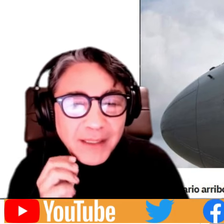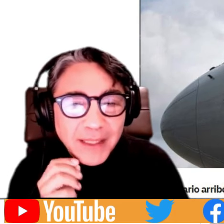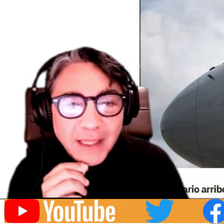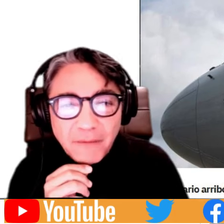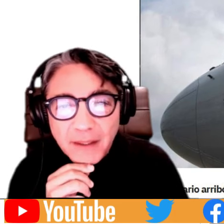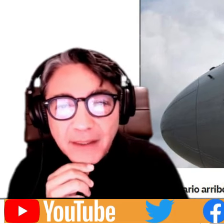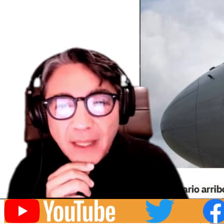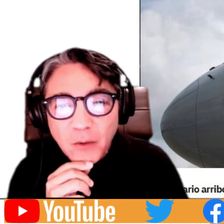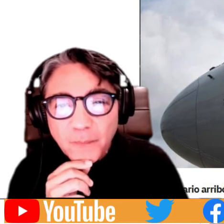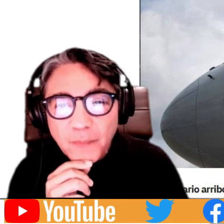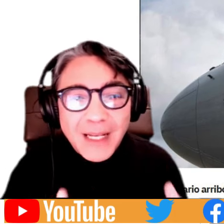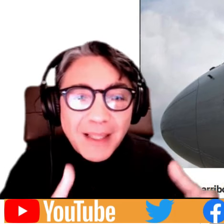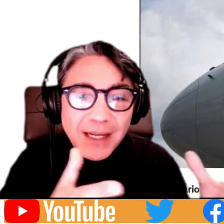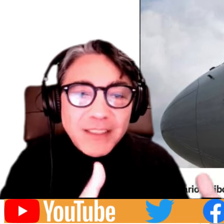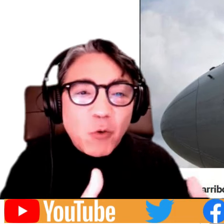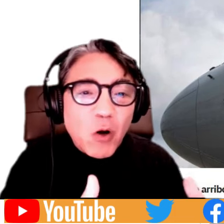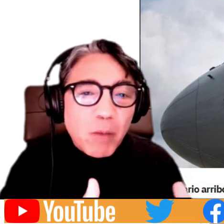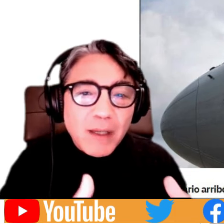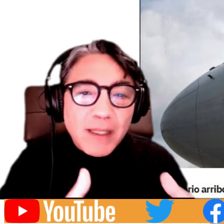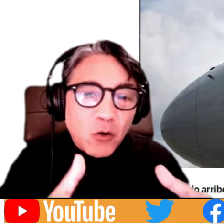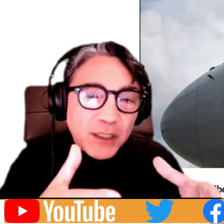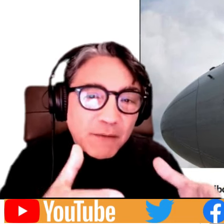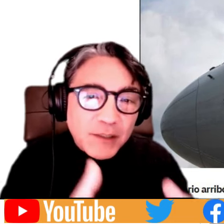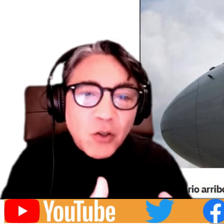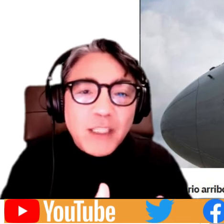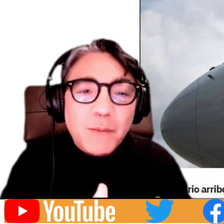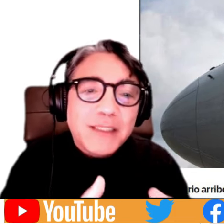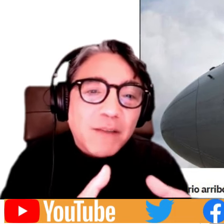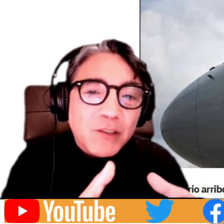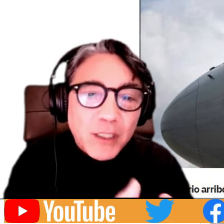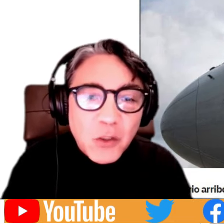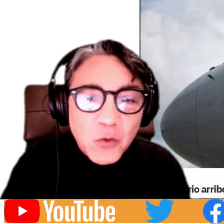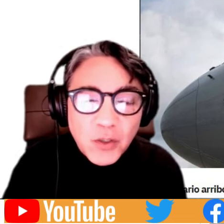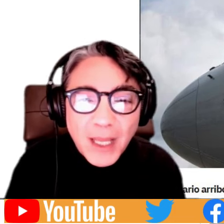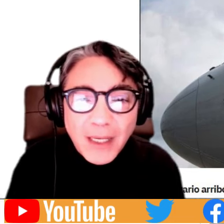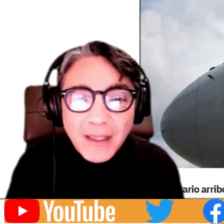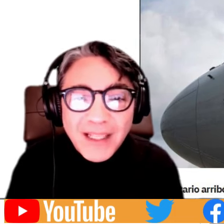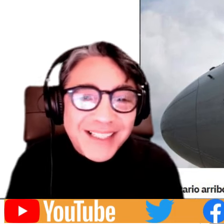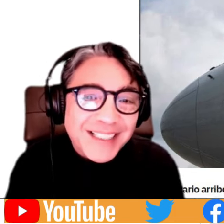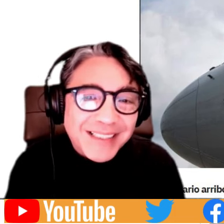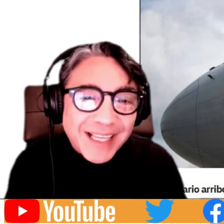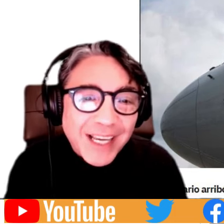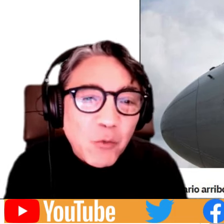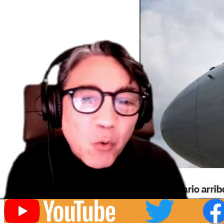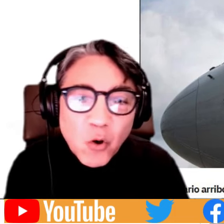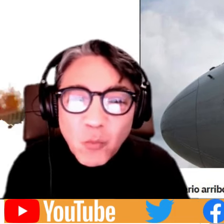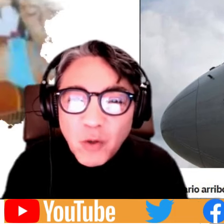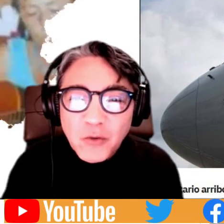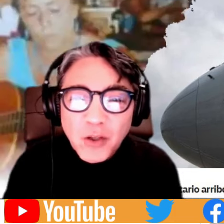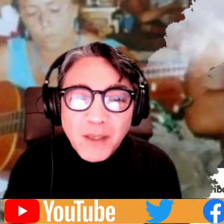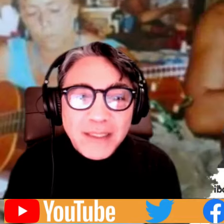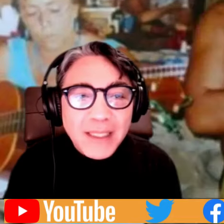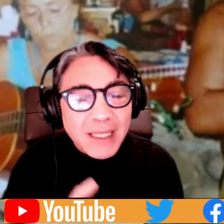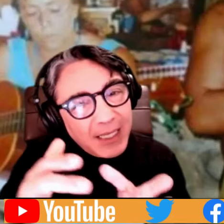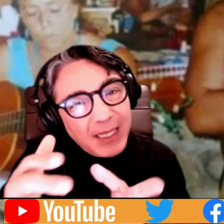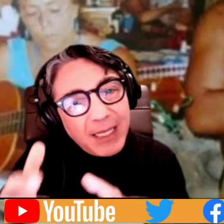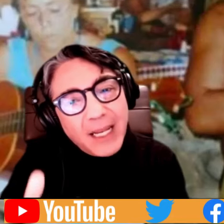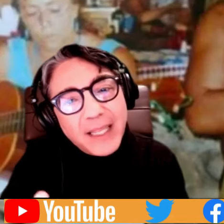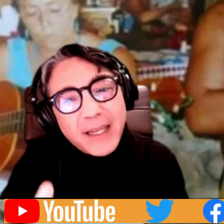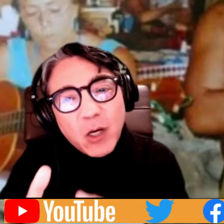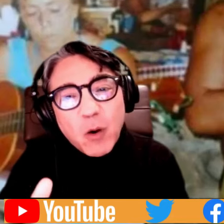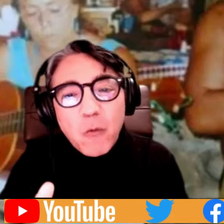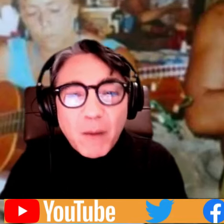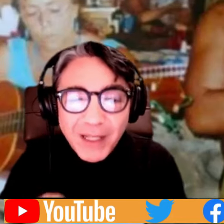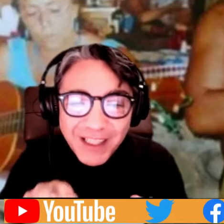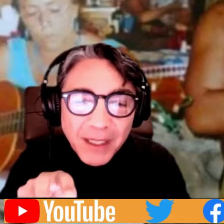fundamentalmente de jefe de estado la derecha juega un papel de conservación de preservación institucional de chantajear un poco el movimiento de masa y